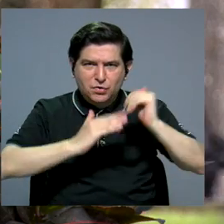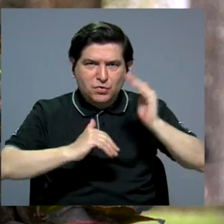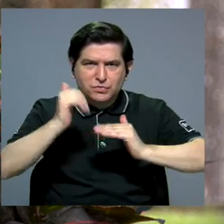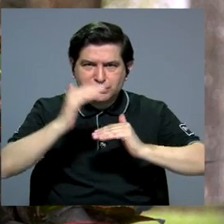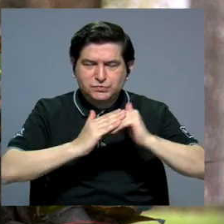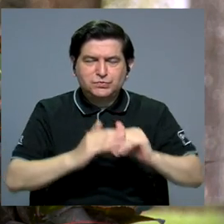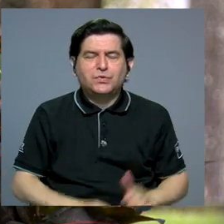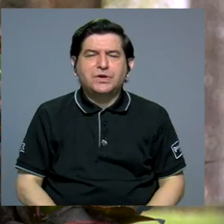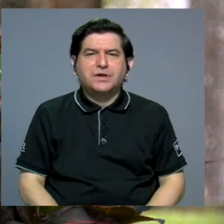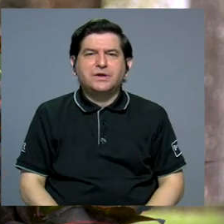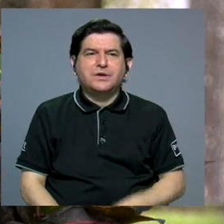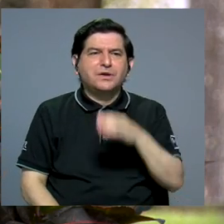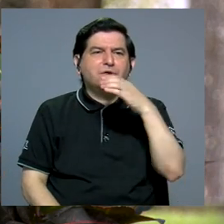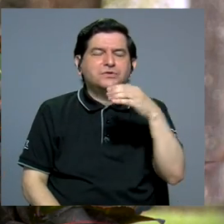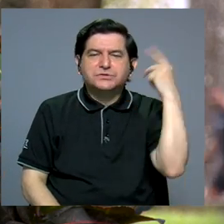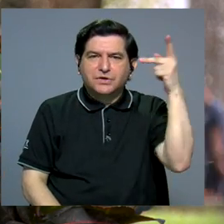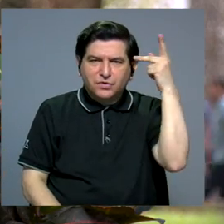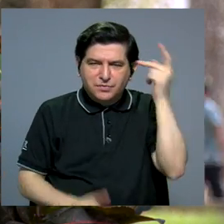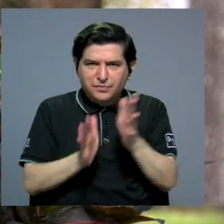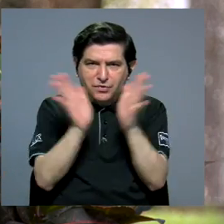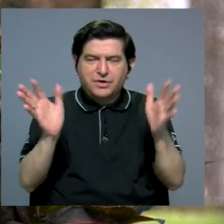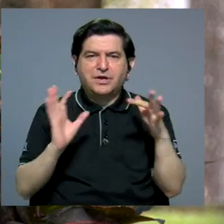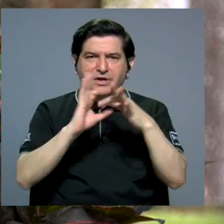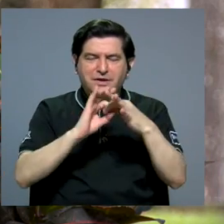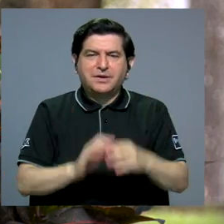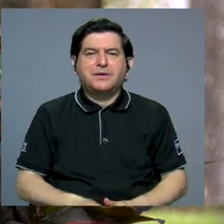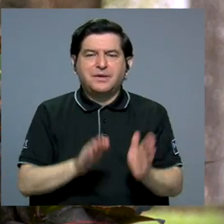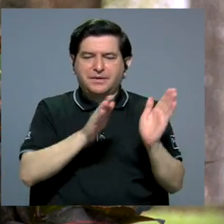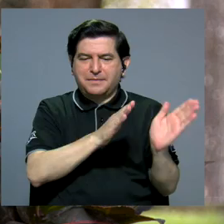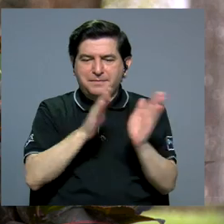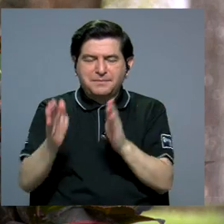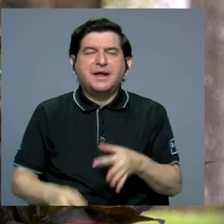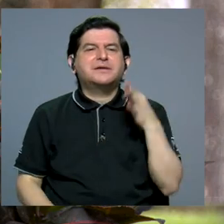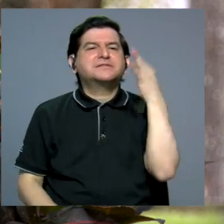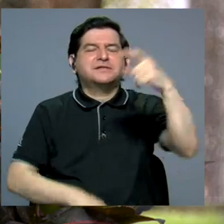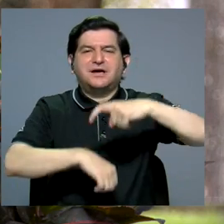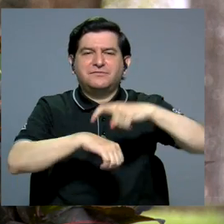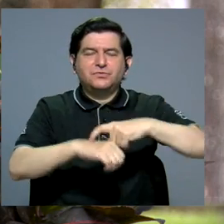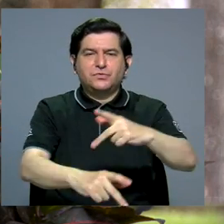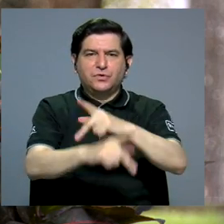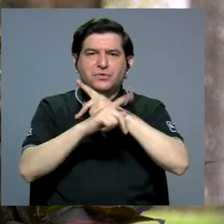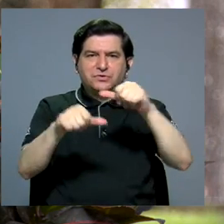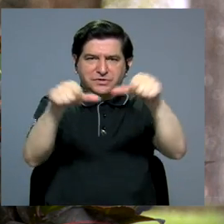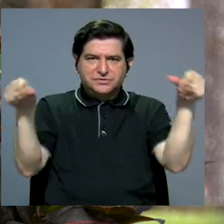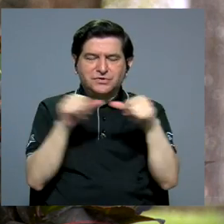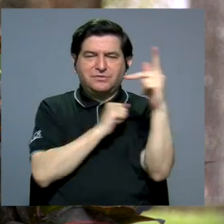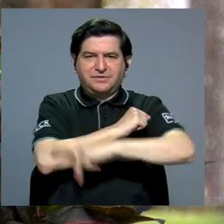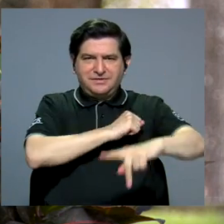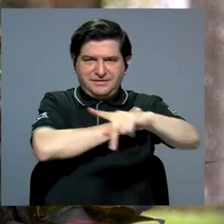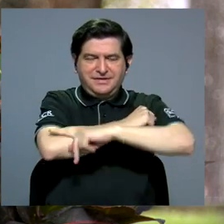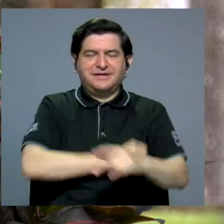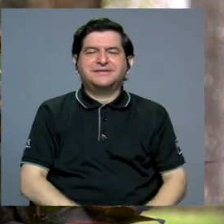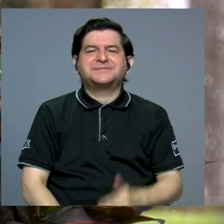construir entonces una recomendación de política pública que tenga que ver con planes de largo plazo y protección al sector en el país.